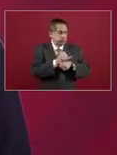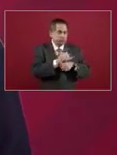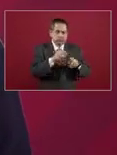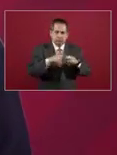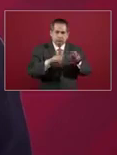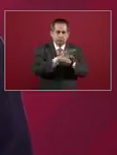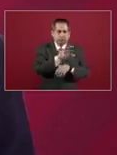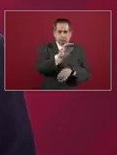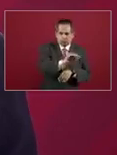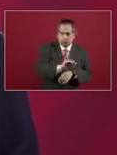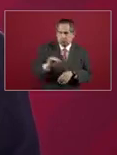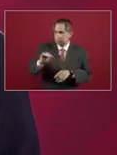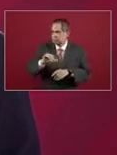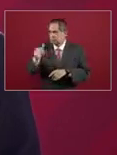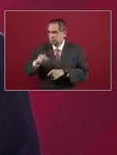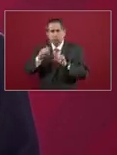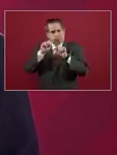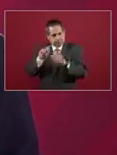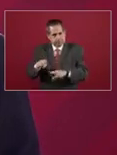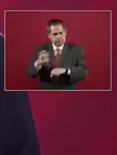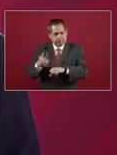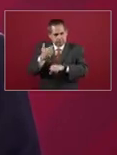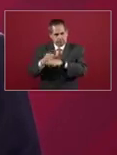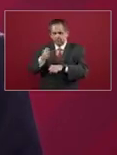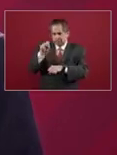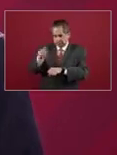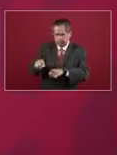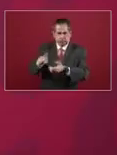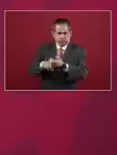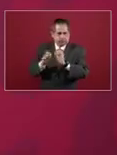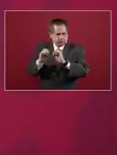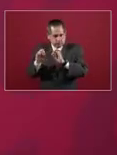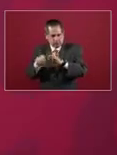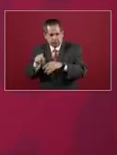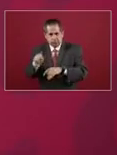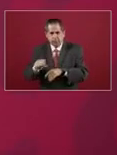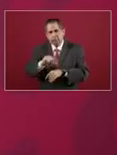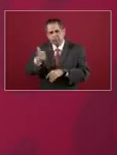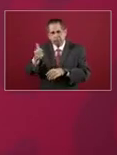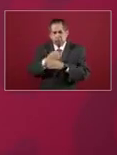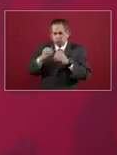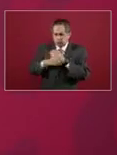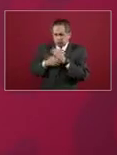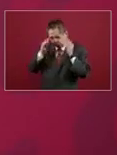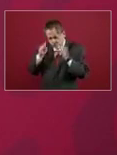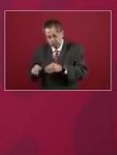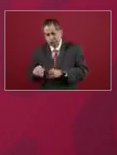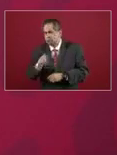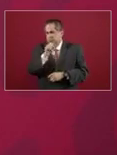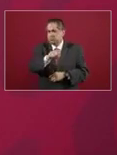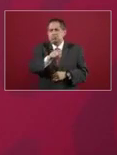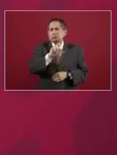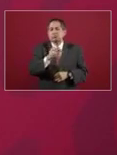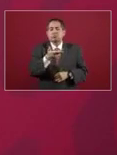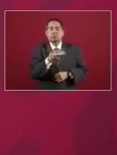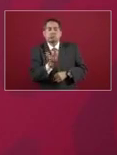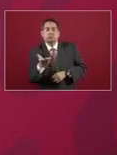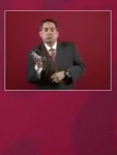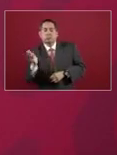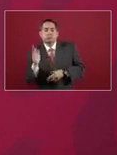reubicados en sus mismas secretarías, van a tener otras ocupaciones, pero no se les va a